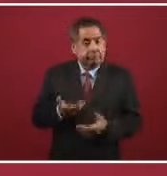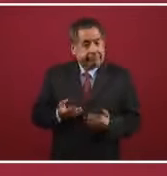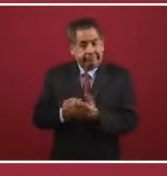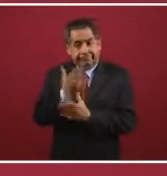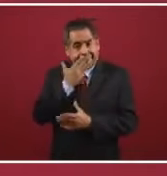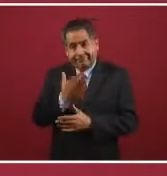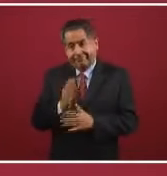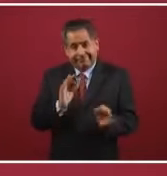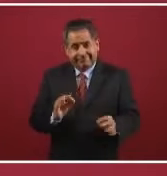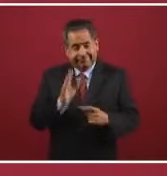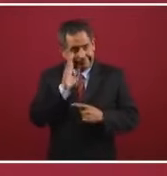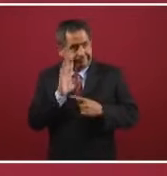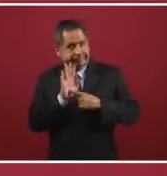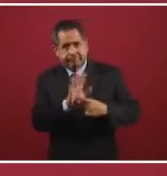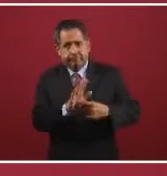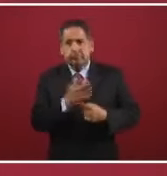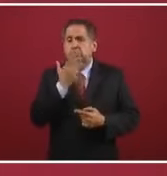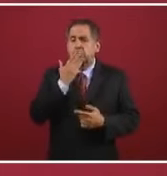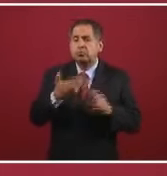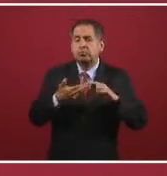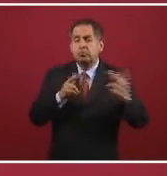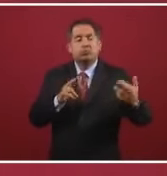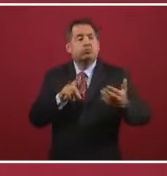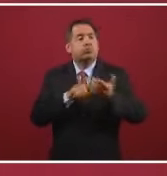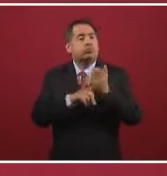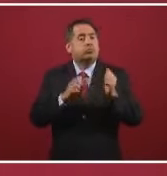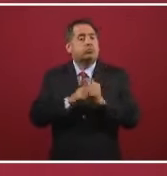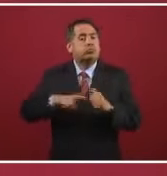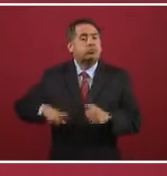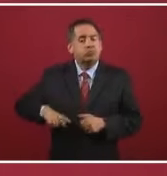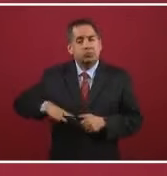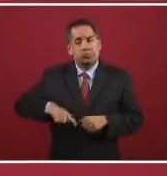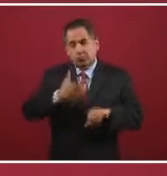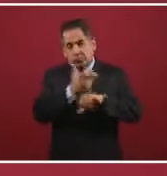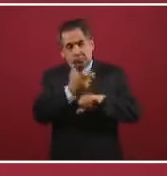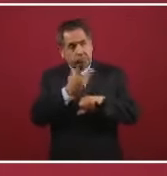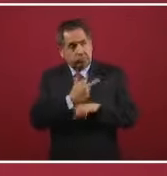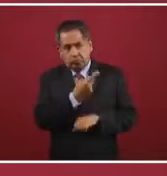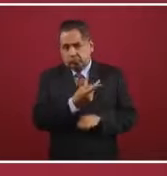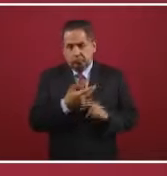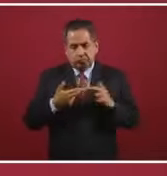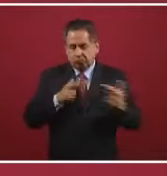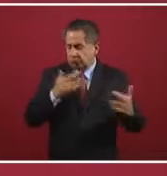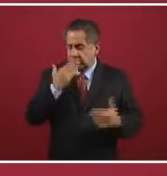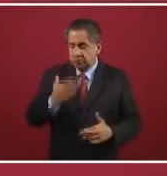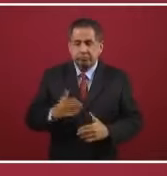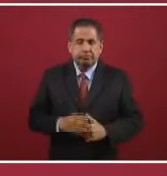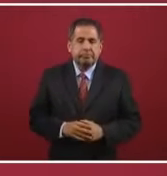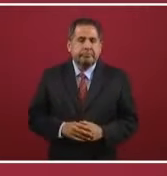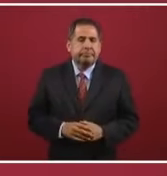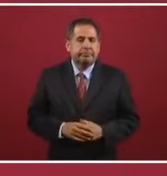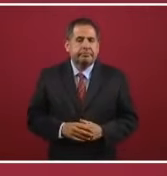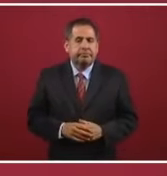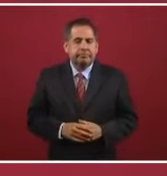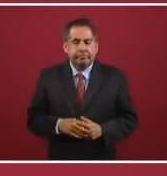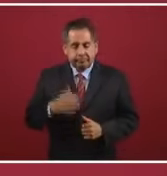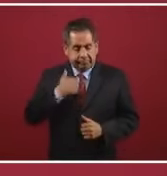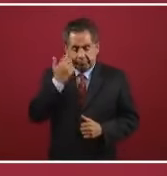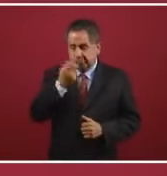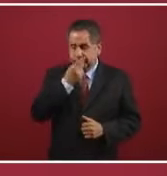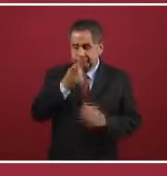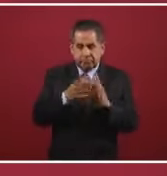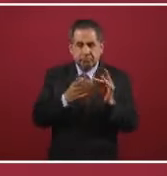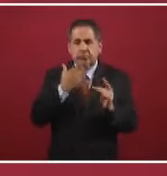manifiesto en la relación con el gobierno de Estados Unidos. Queremos que sea